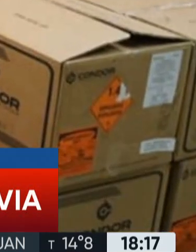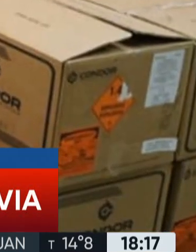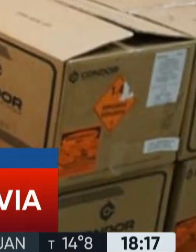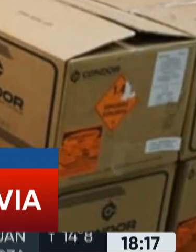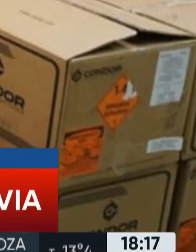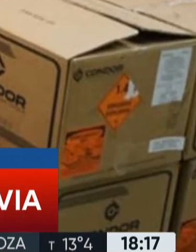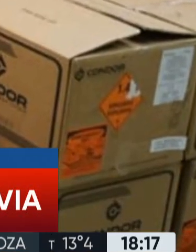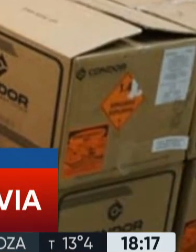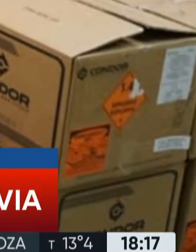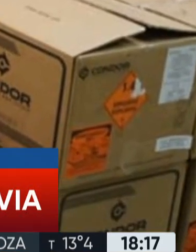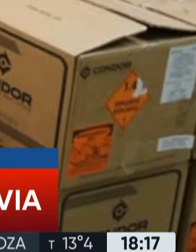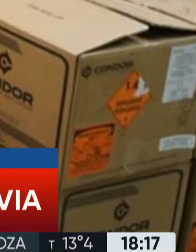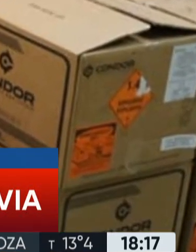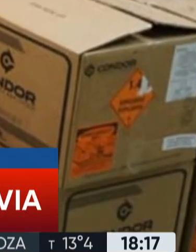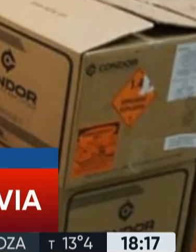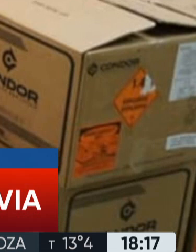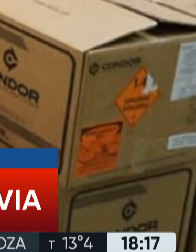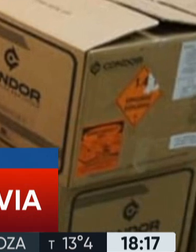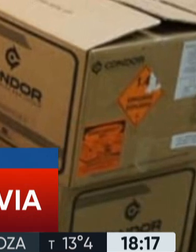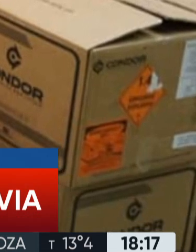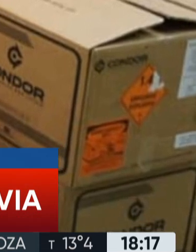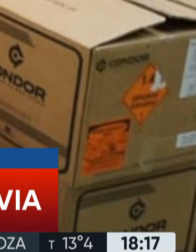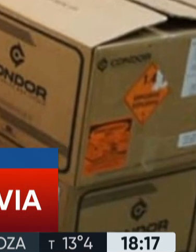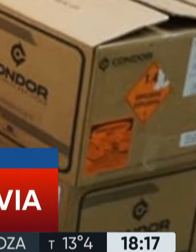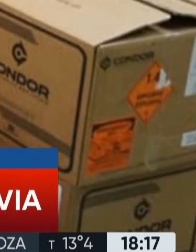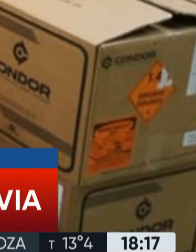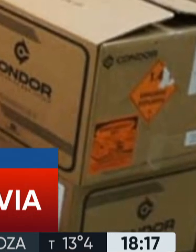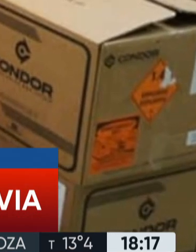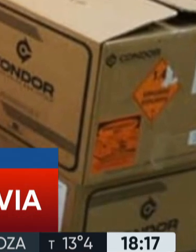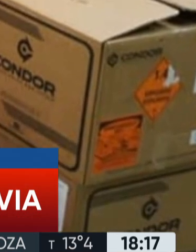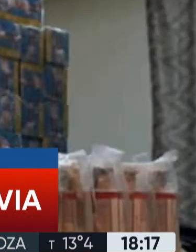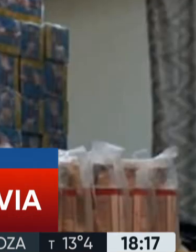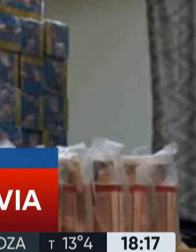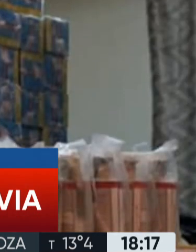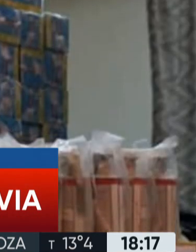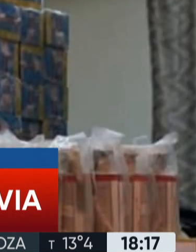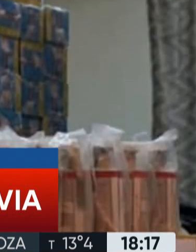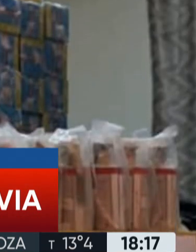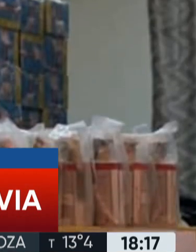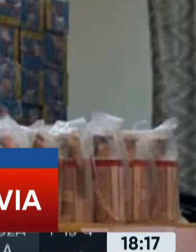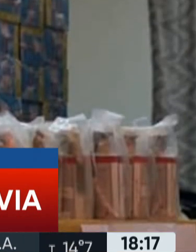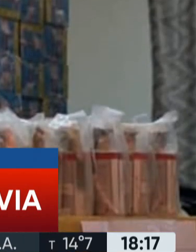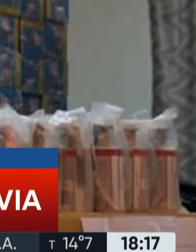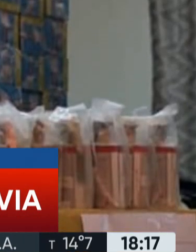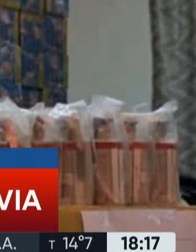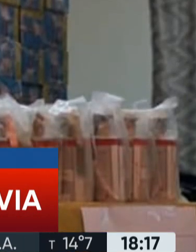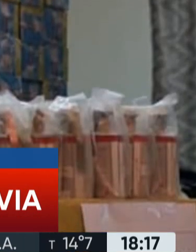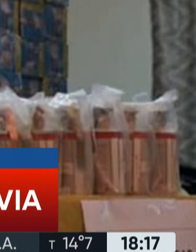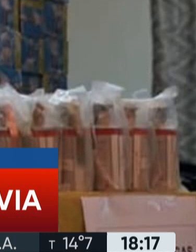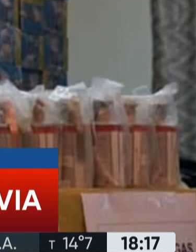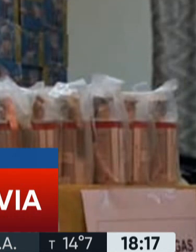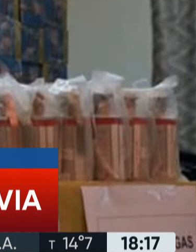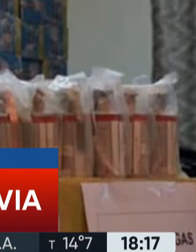gendarme que se entiende fue el vínculo con la policía de Bolivia. El fiscal en lo penal económico, Claudio Navas Rial, sumó hoy